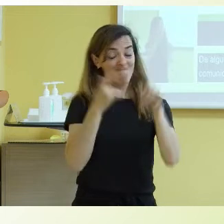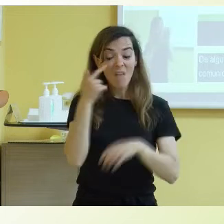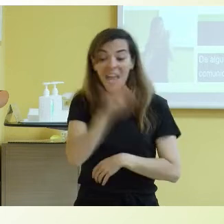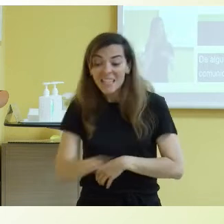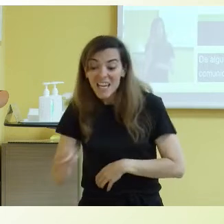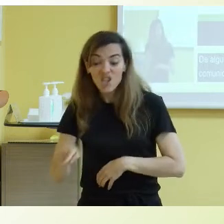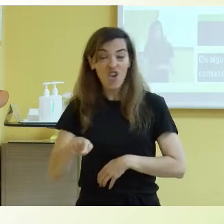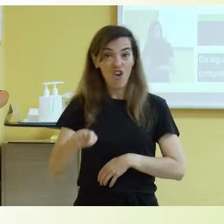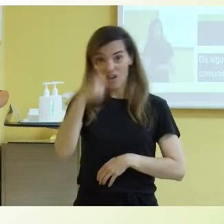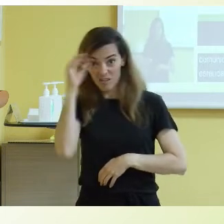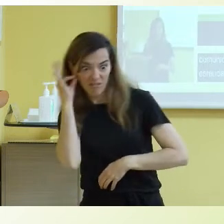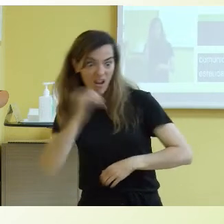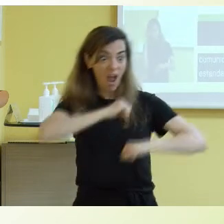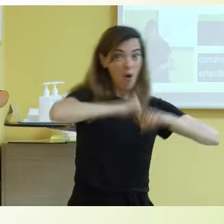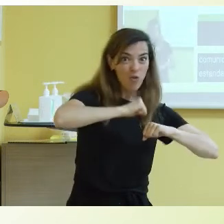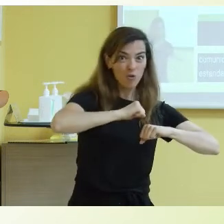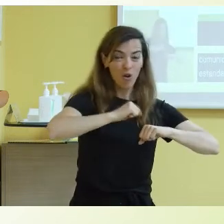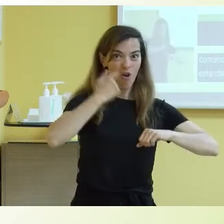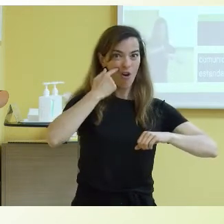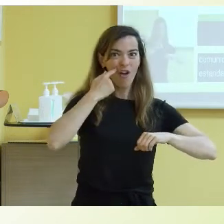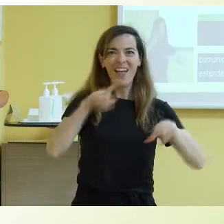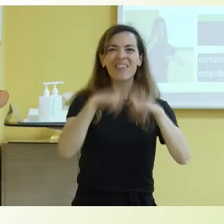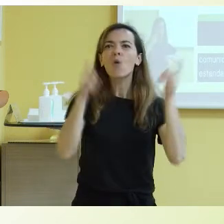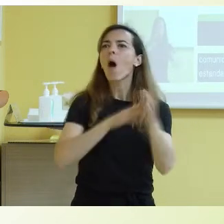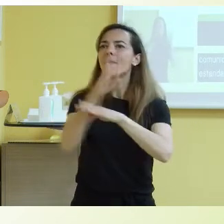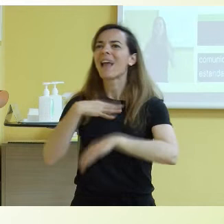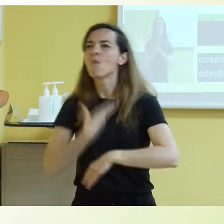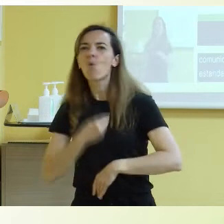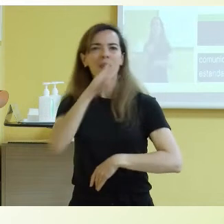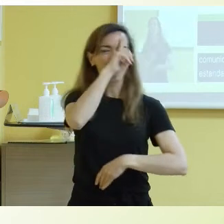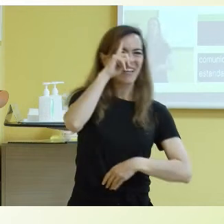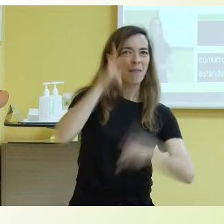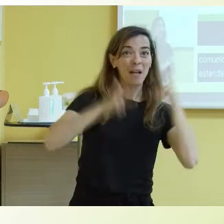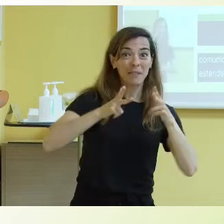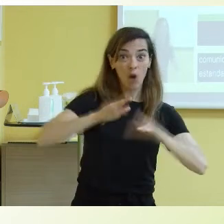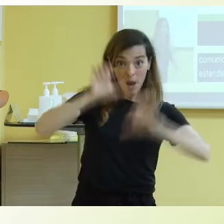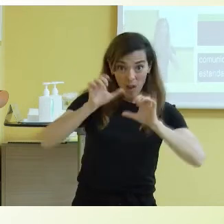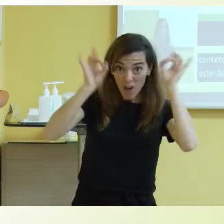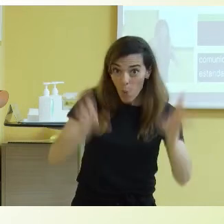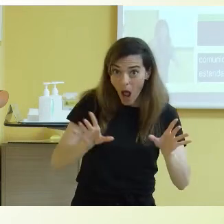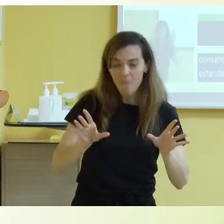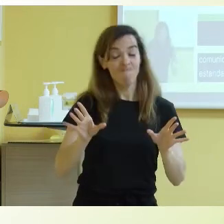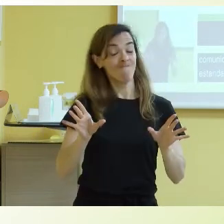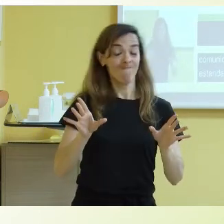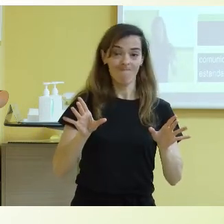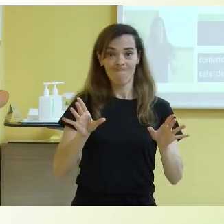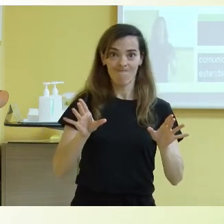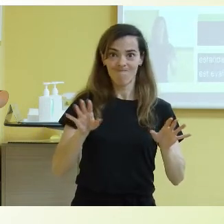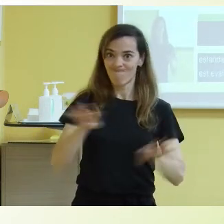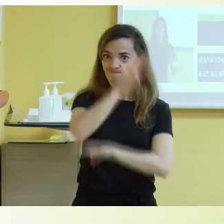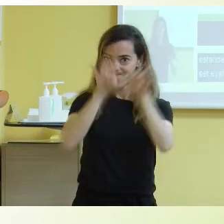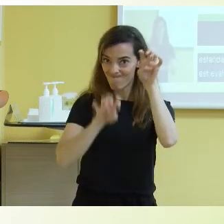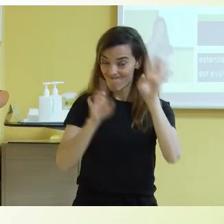adulta pueda ser evaluado igual en Murcia que en Madrid o que en el País Vasco. Yo creo que eso es importante también a la hora de